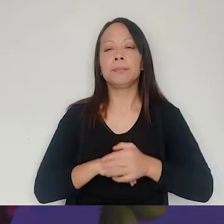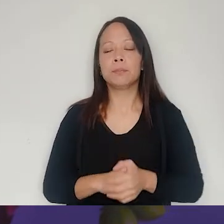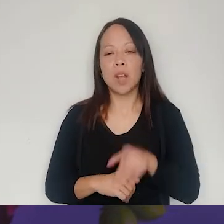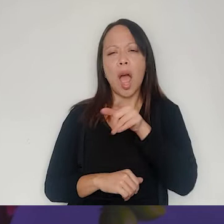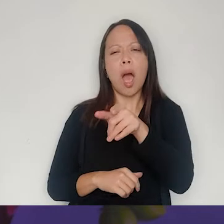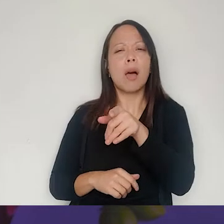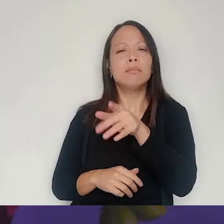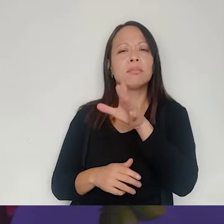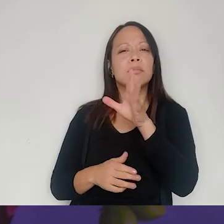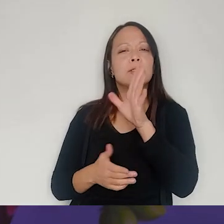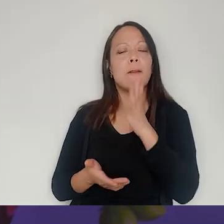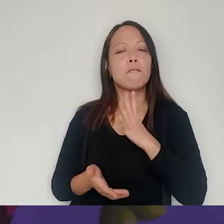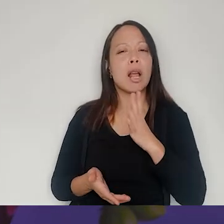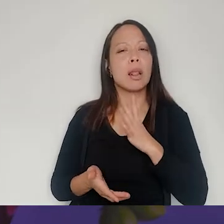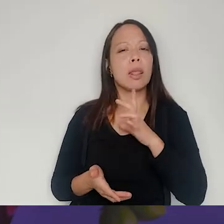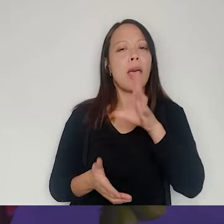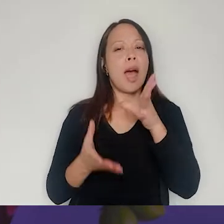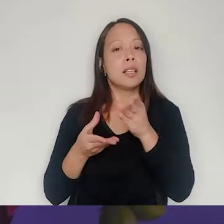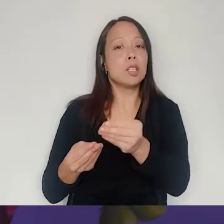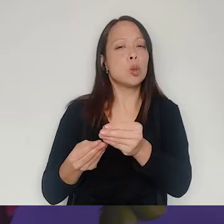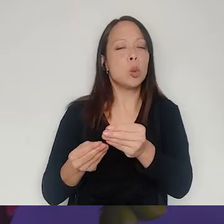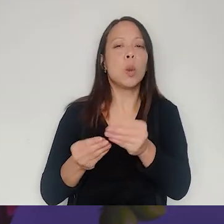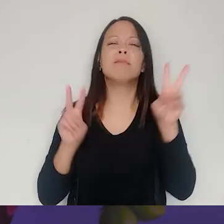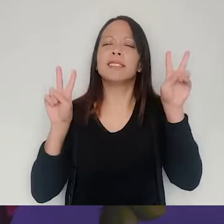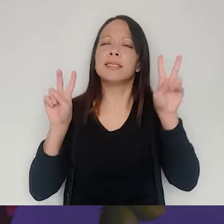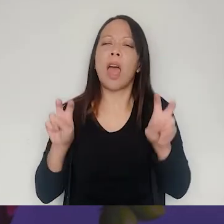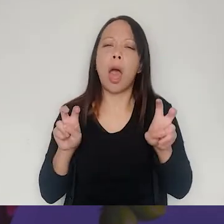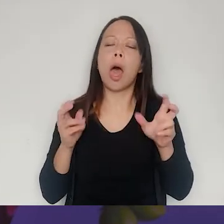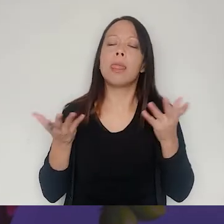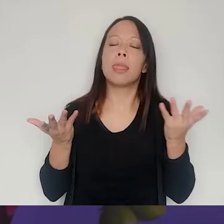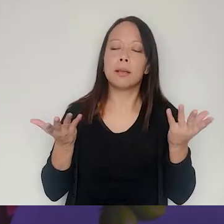búsqueda de diagnóstico. Y este tema, que no es ni mucho menos